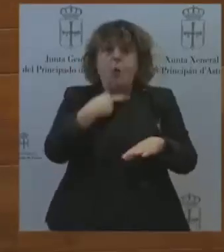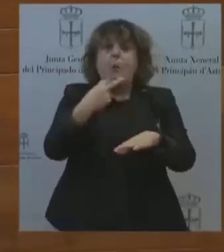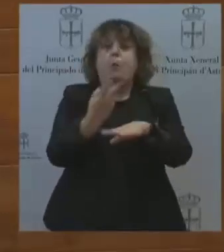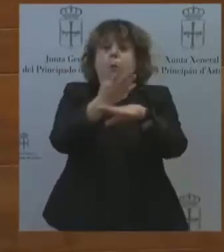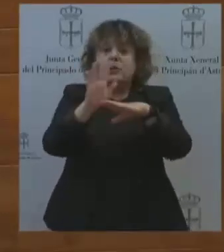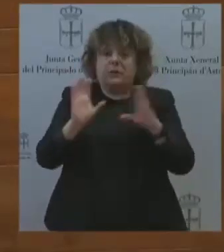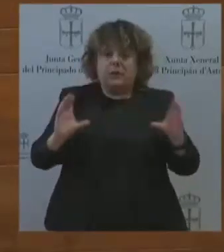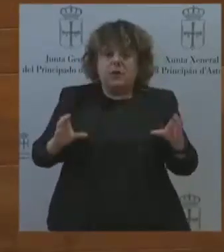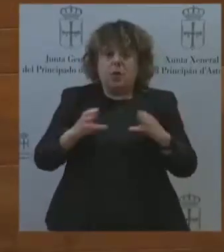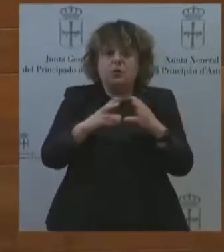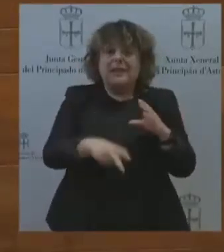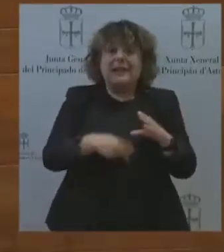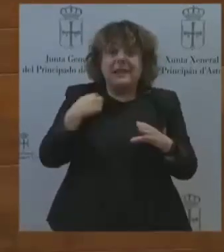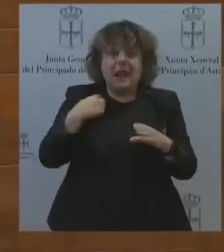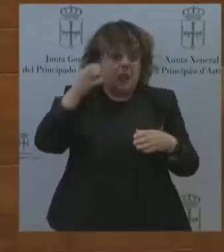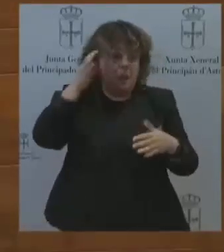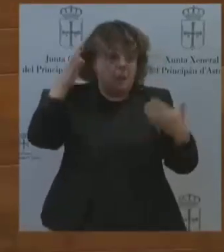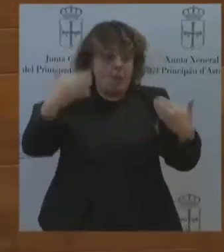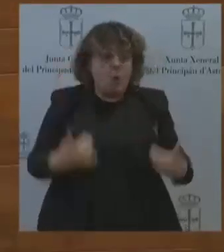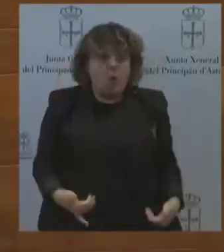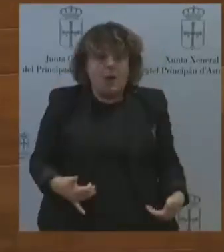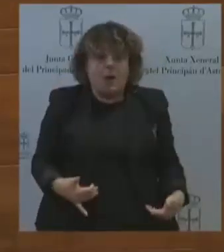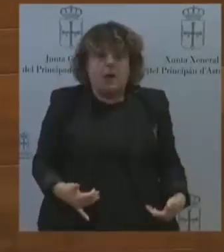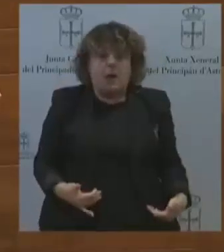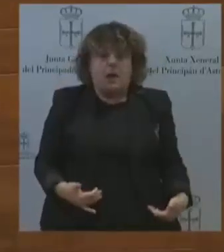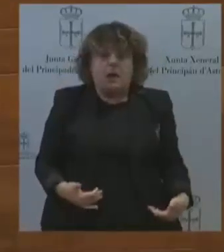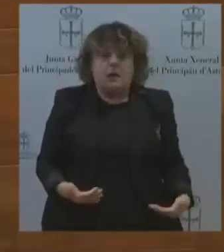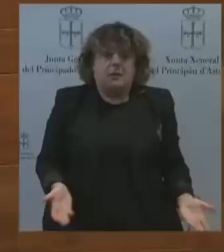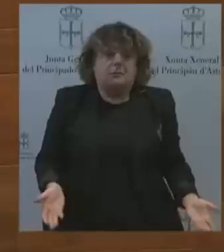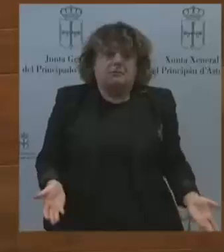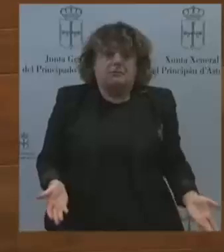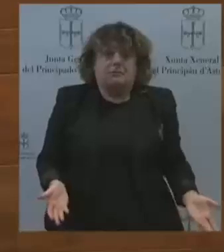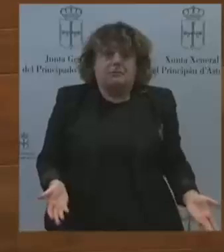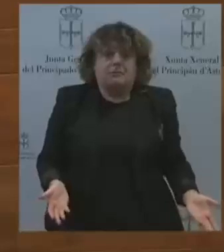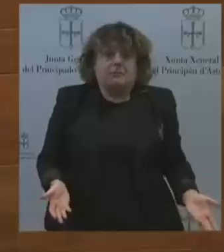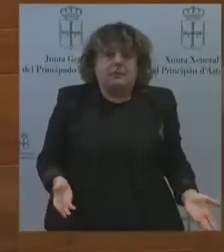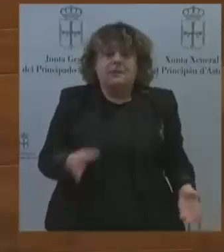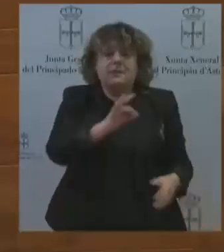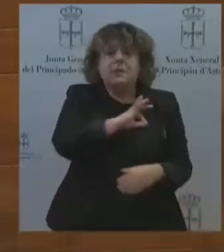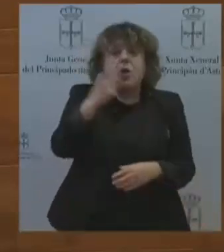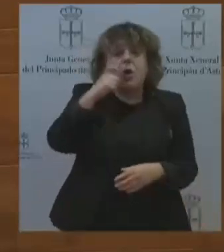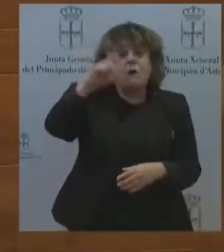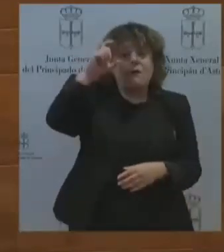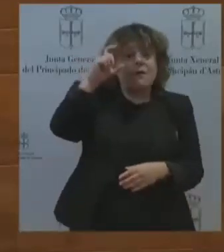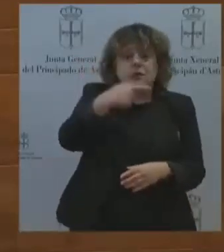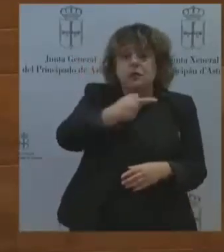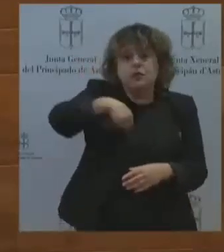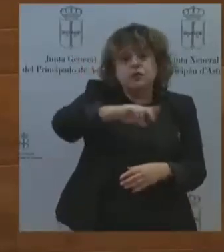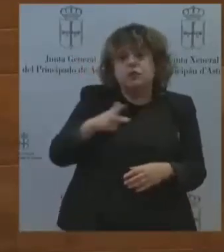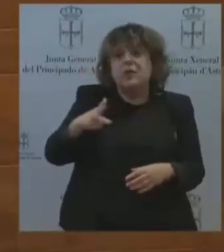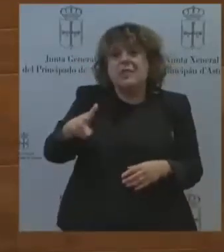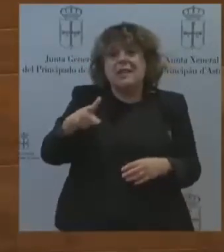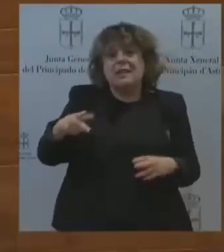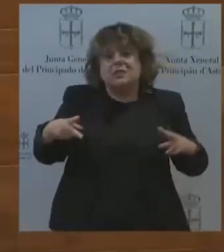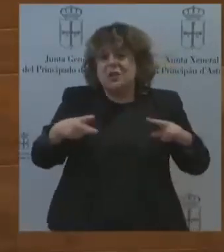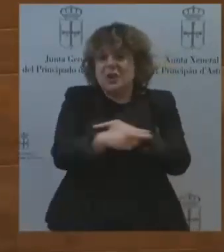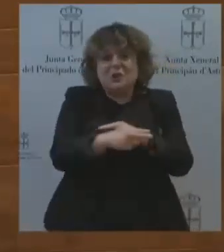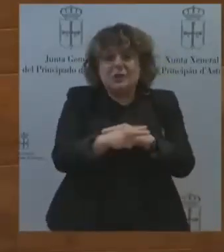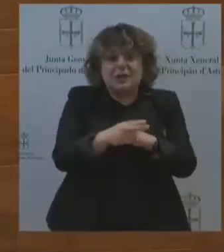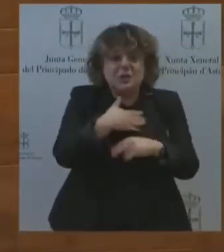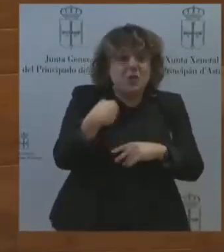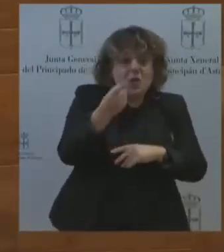En ningún momento, señor Barbón, Vox pretende recortar derechos a nadie, porque es el único partido que defiende la